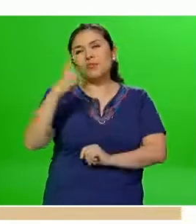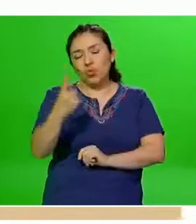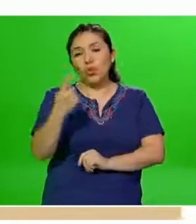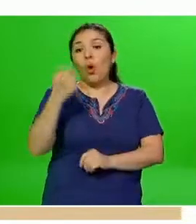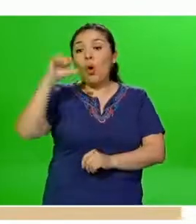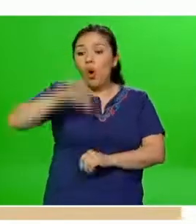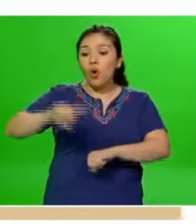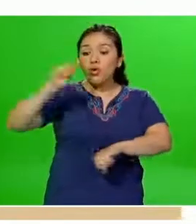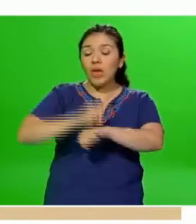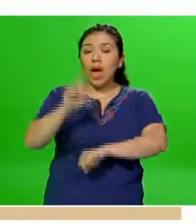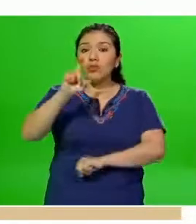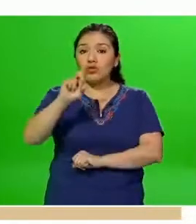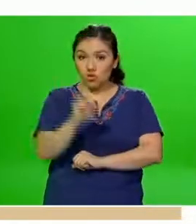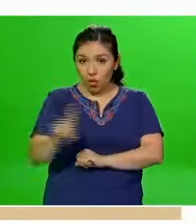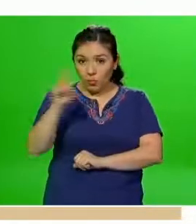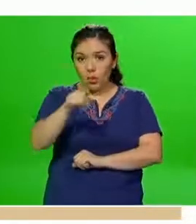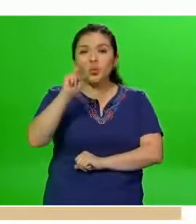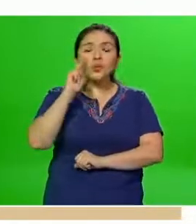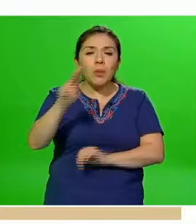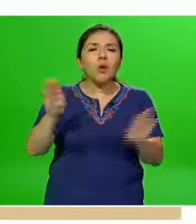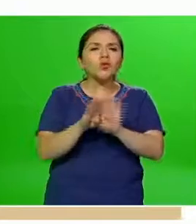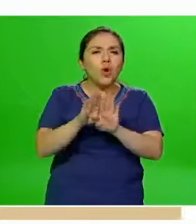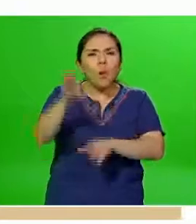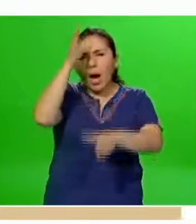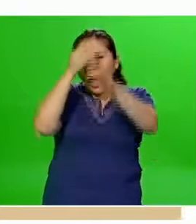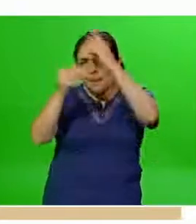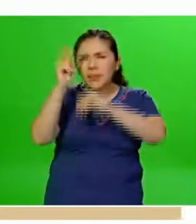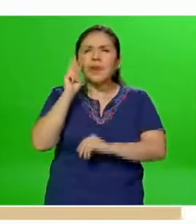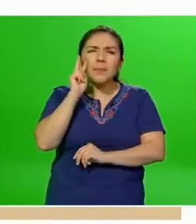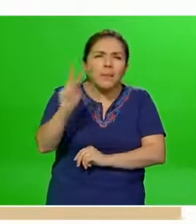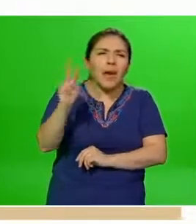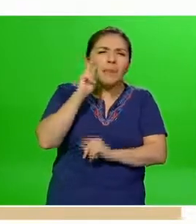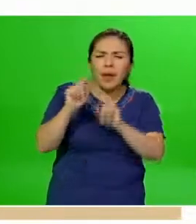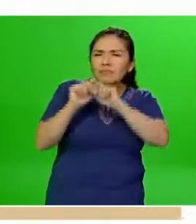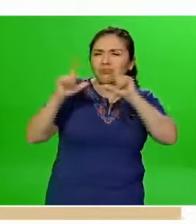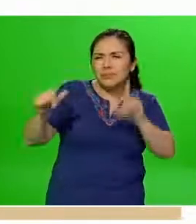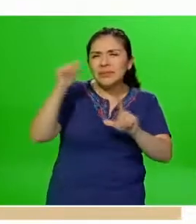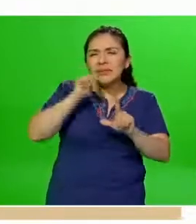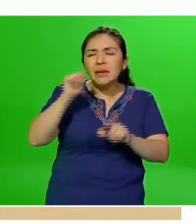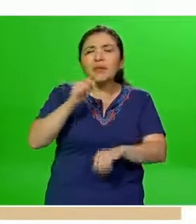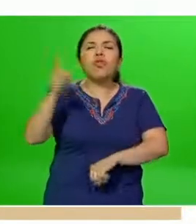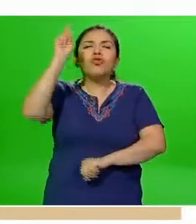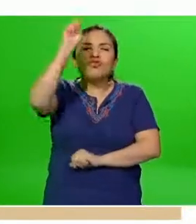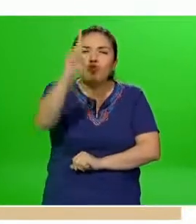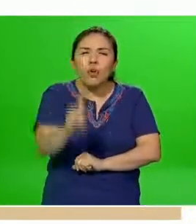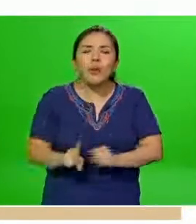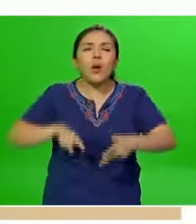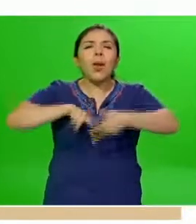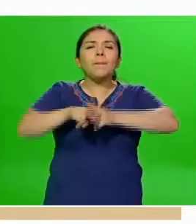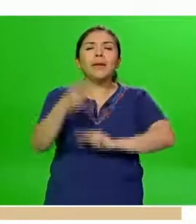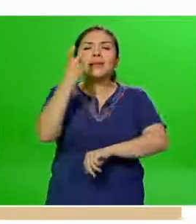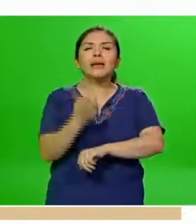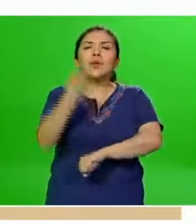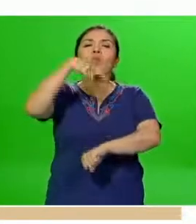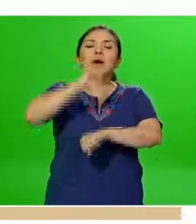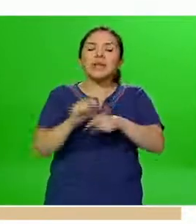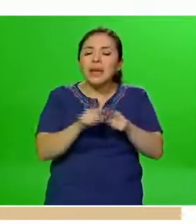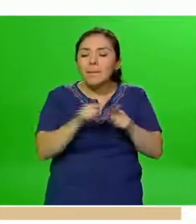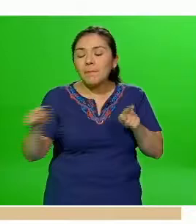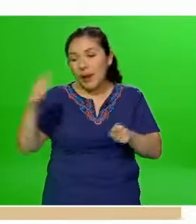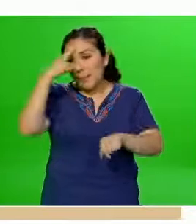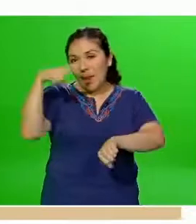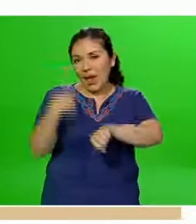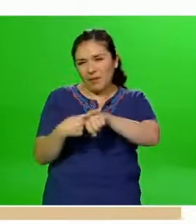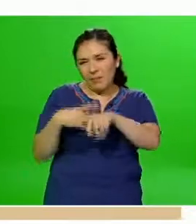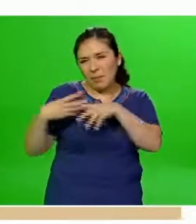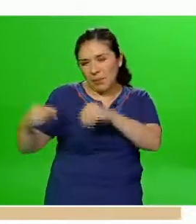hoy, domingo, ustedes han aprendido mucho a lo largo de estas transmisiones. Los días domingos inician las semanas epidemiológicas. Hoy estamos